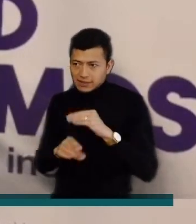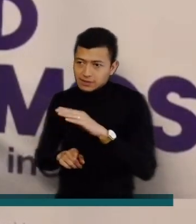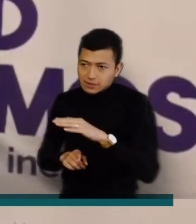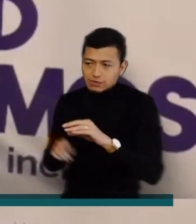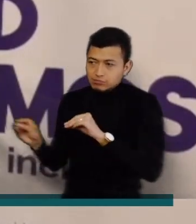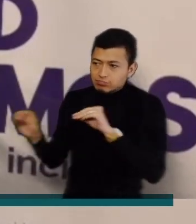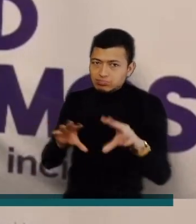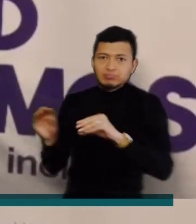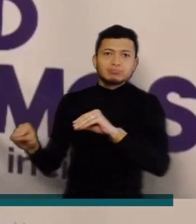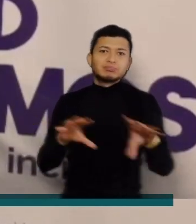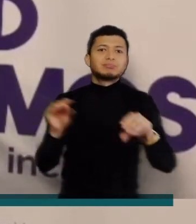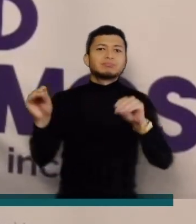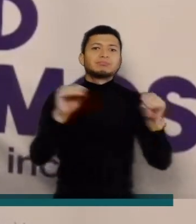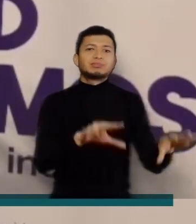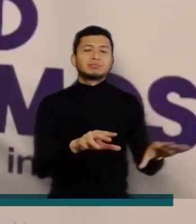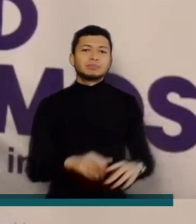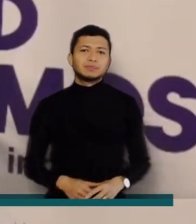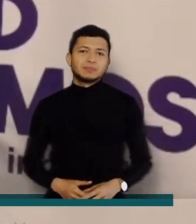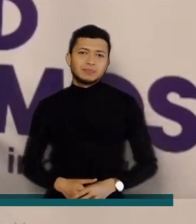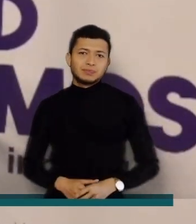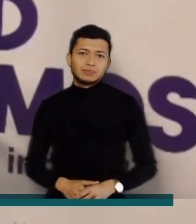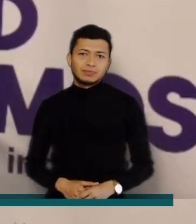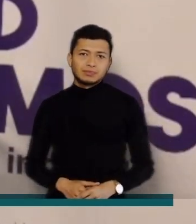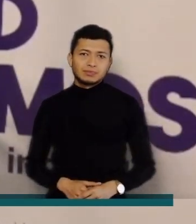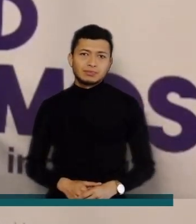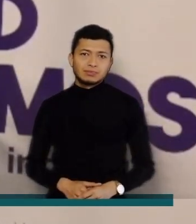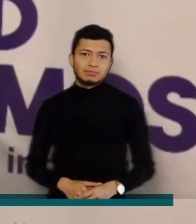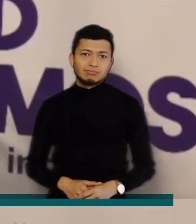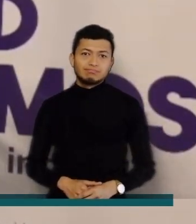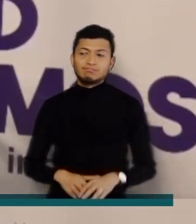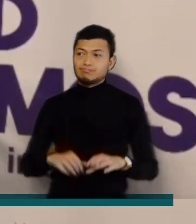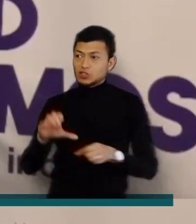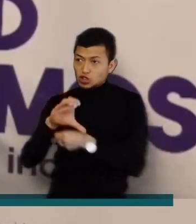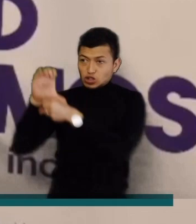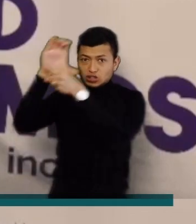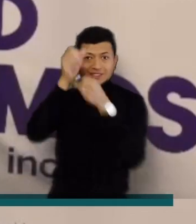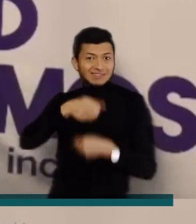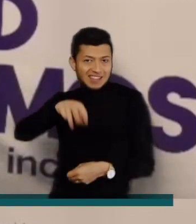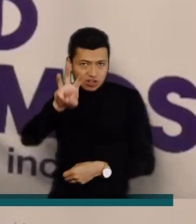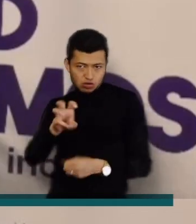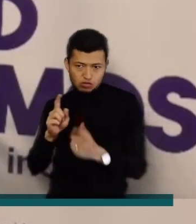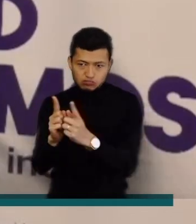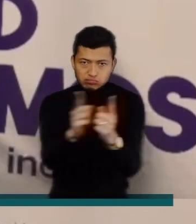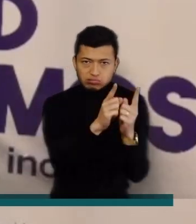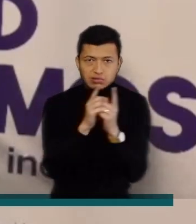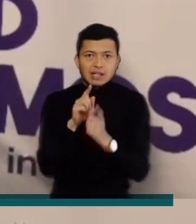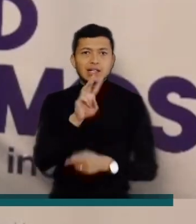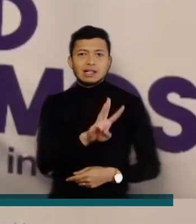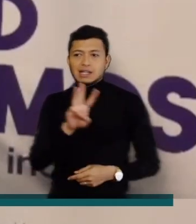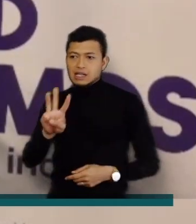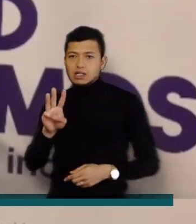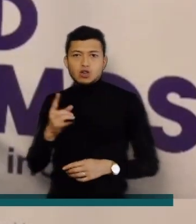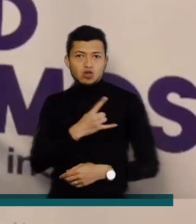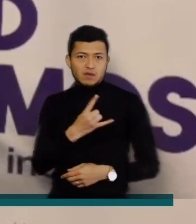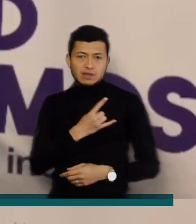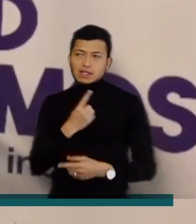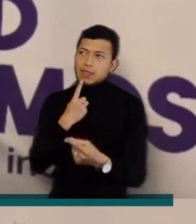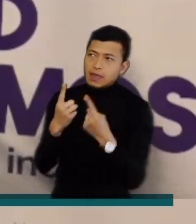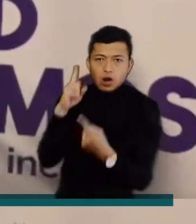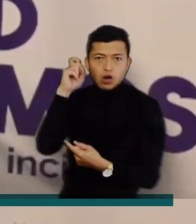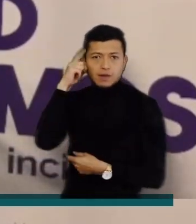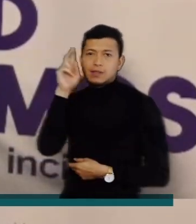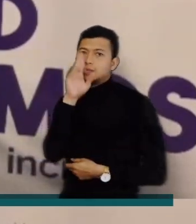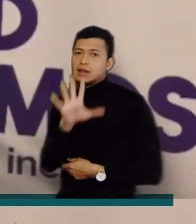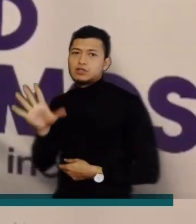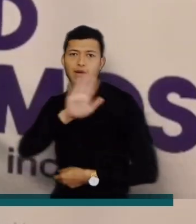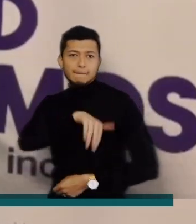18 ciudades del país 33 organizaciones de base comunitaria en un diálogo con el gobierno nacional el Ministerio de las agencias